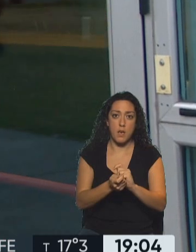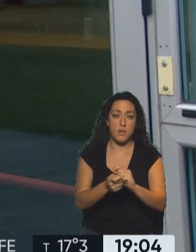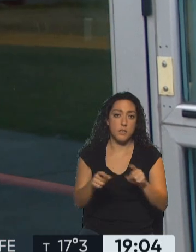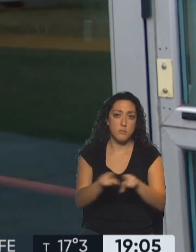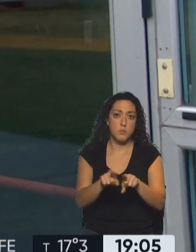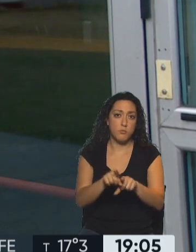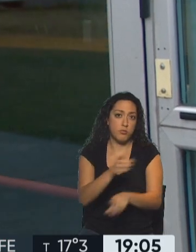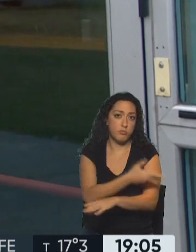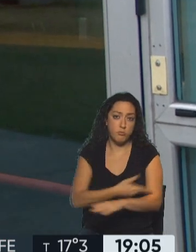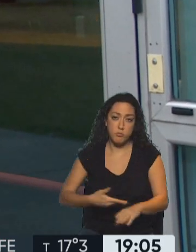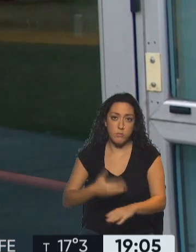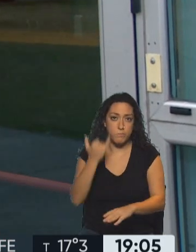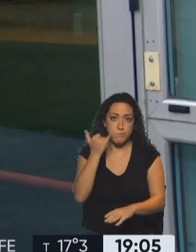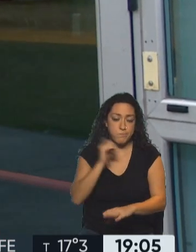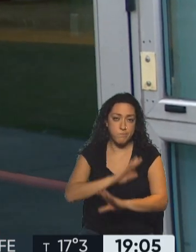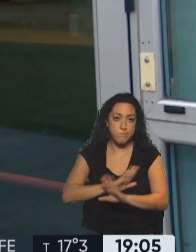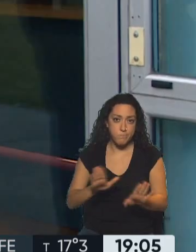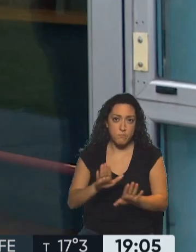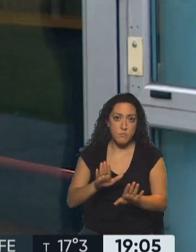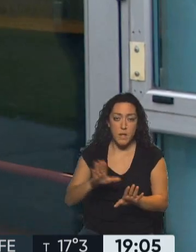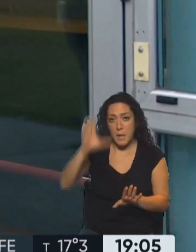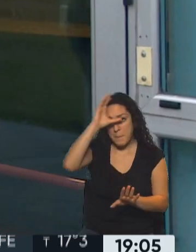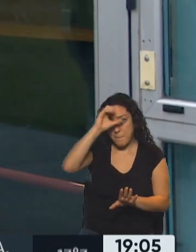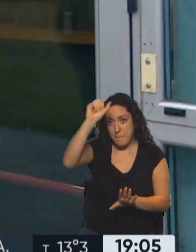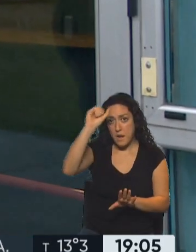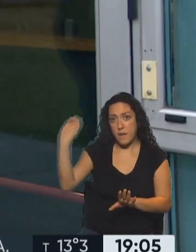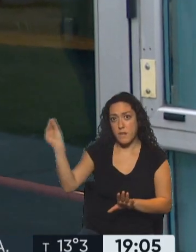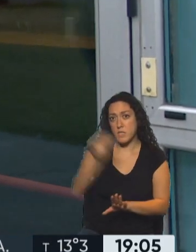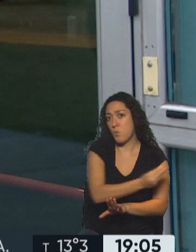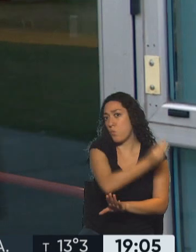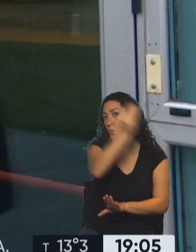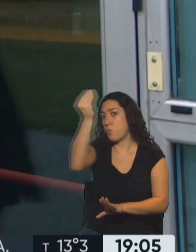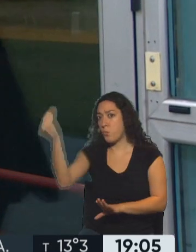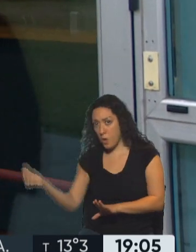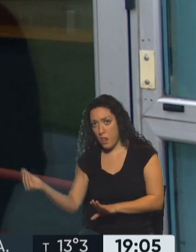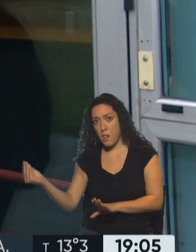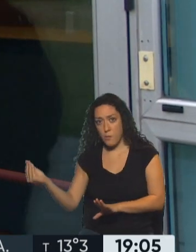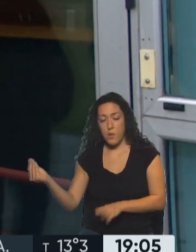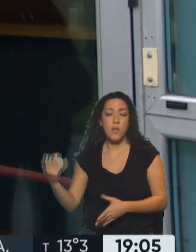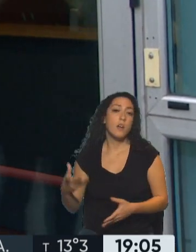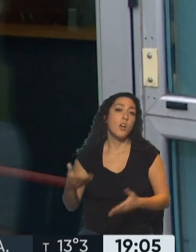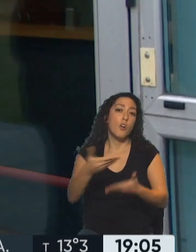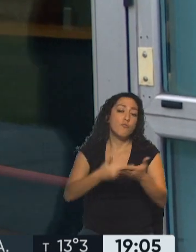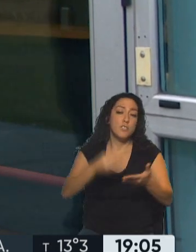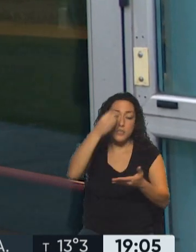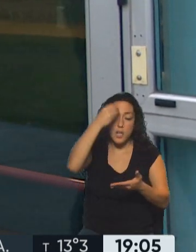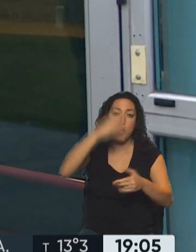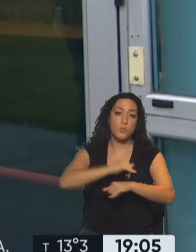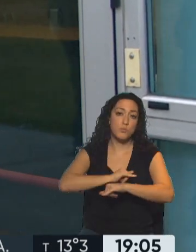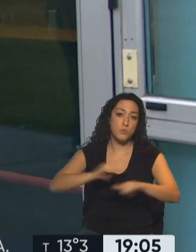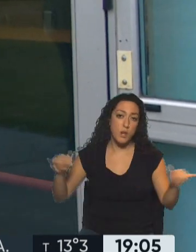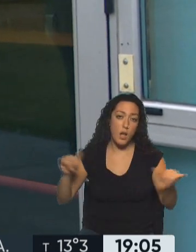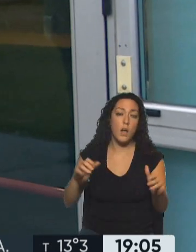Daniel Scioli, que vuelve a la embajada del Brasil. Bien, te leo el comunicado oficial. A partir de la decisión